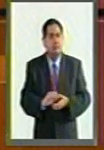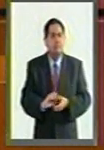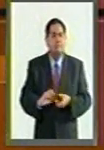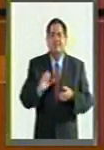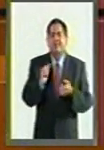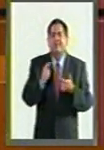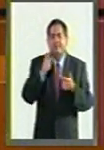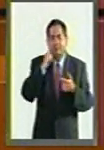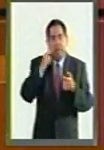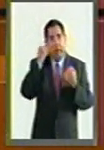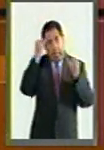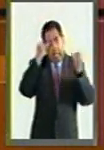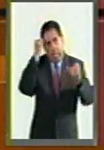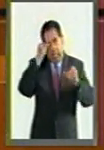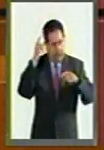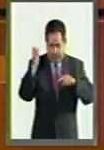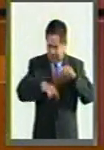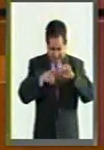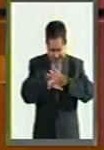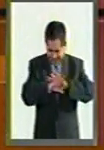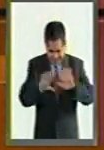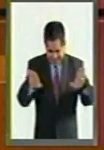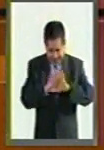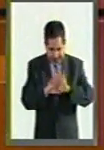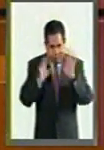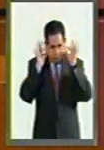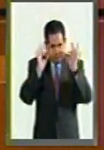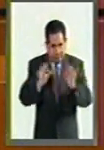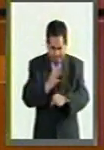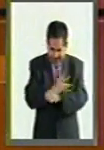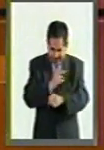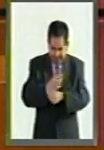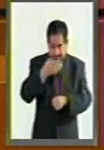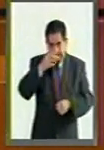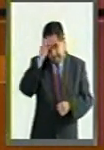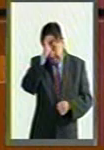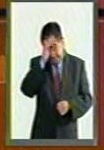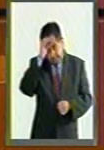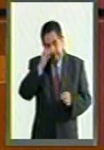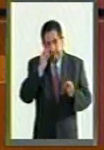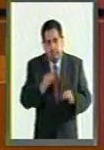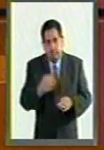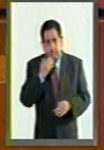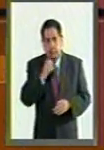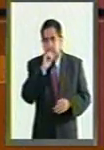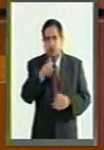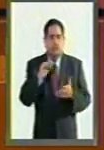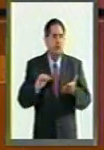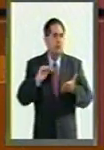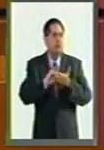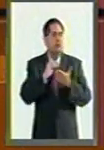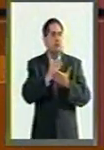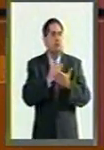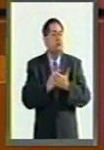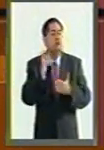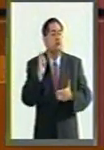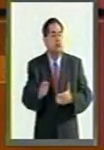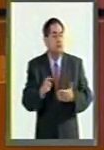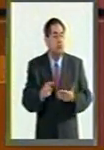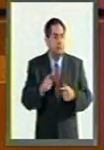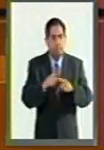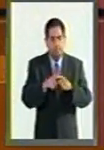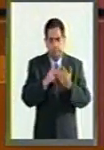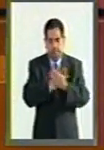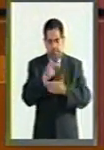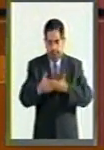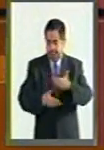quitar los mitos que hay alrededor del tema, por supuesto, además de la generación como consecuencia del